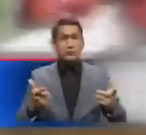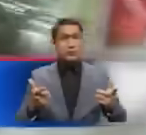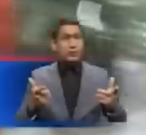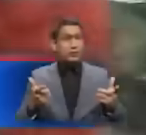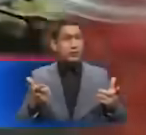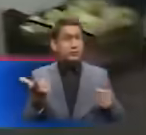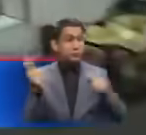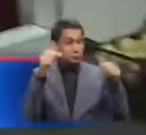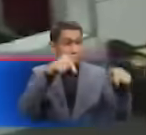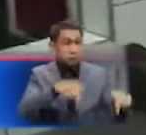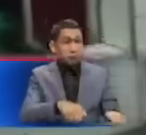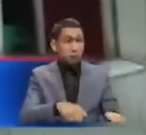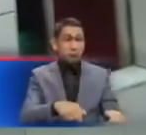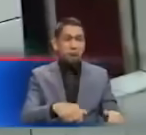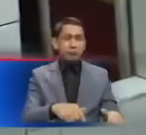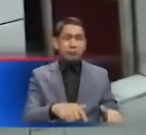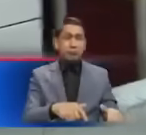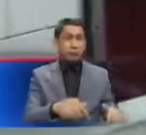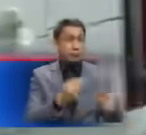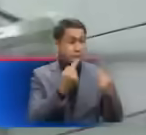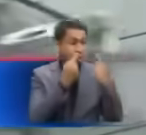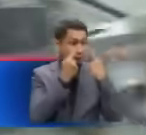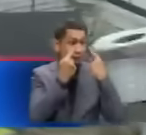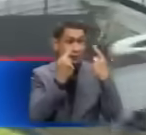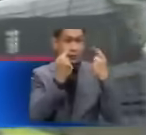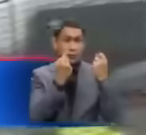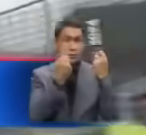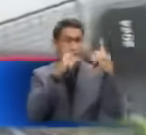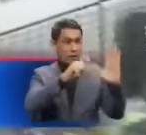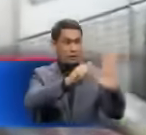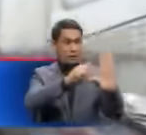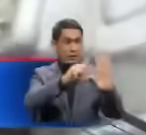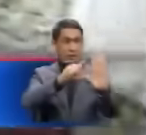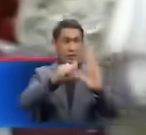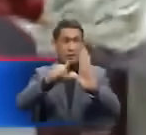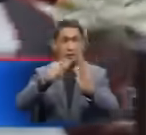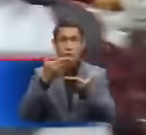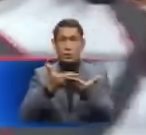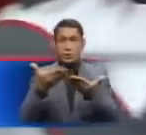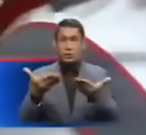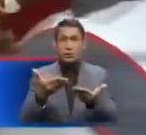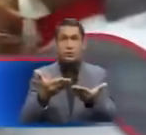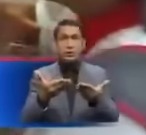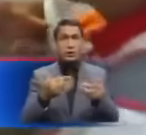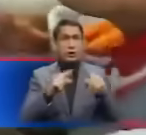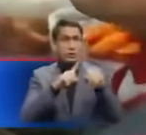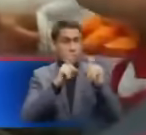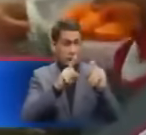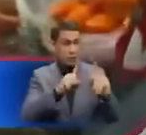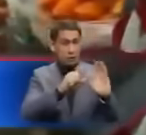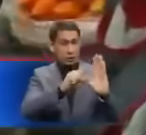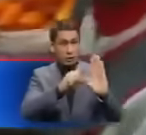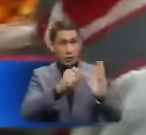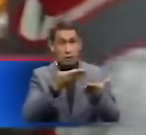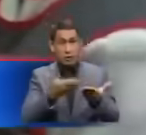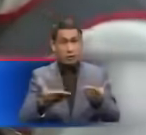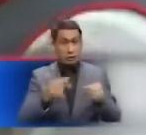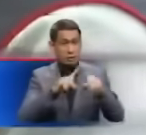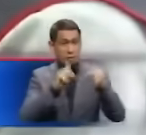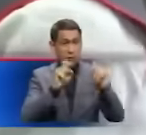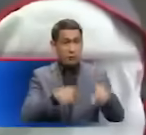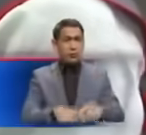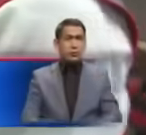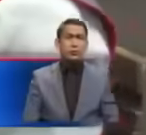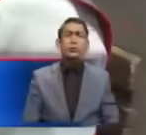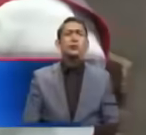que, como se dice, absorber este impacto económico. ¿Cómo están? Muy buenas tardes. ¿Algunos productos han subido y se han incrementado en sus precios?